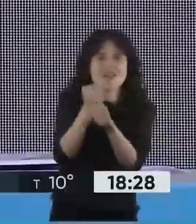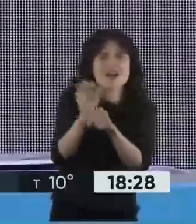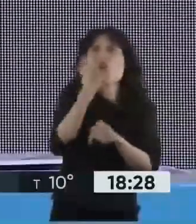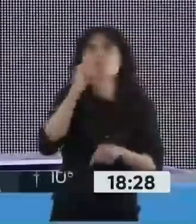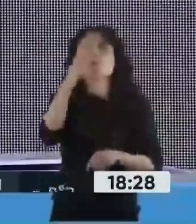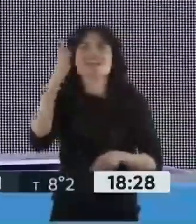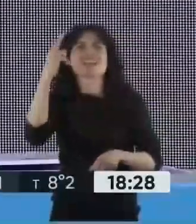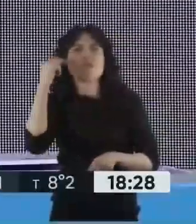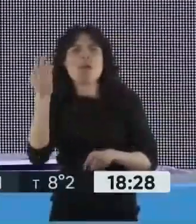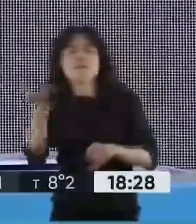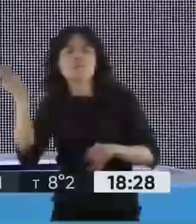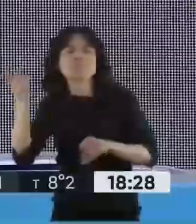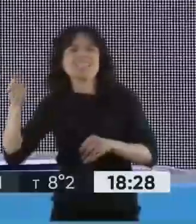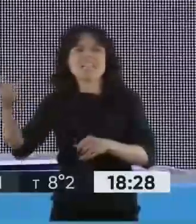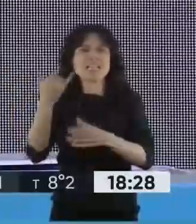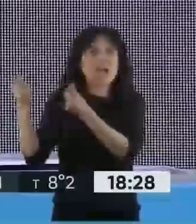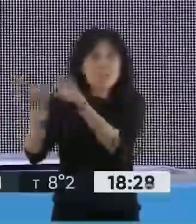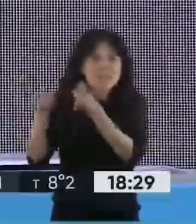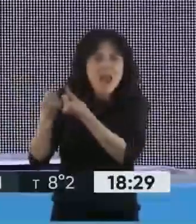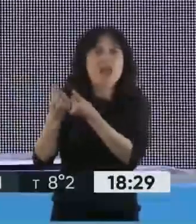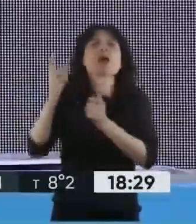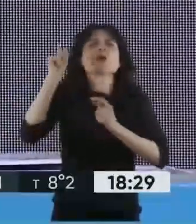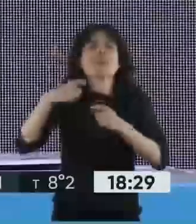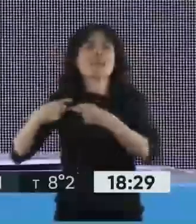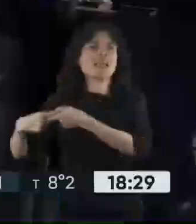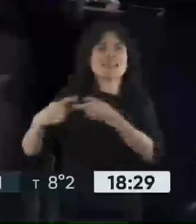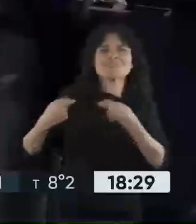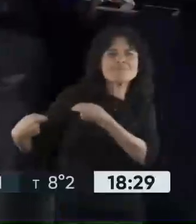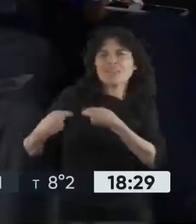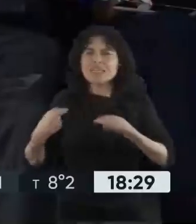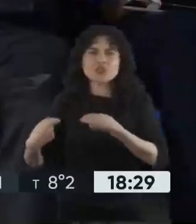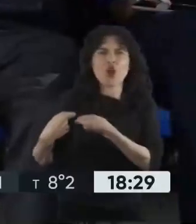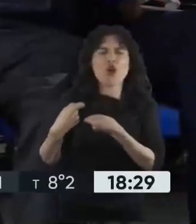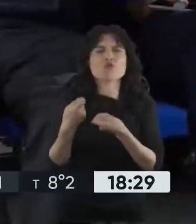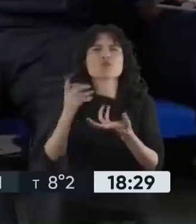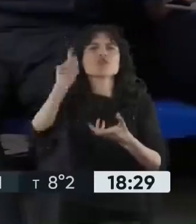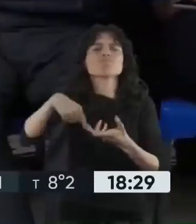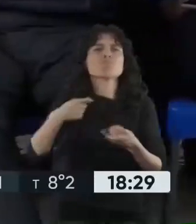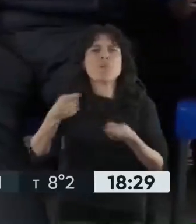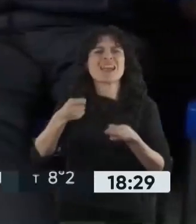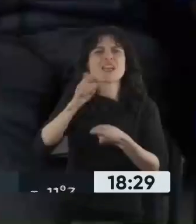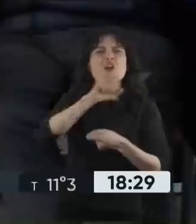del capital, tenemos tensiones inflacionarias. Pero bueno, yo creo que